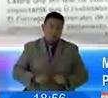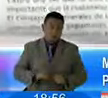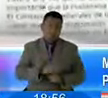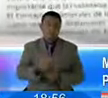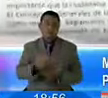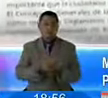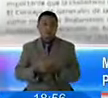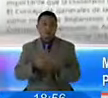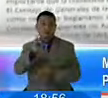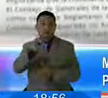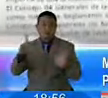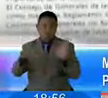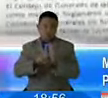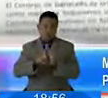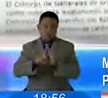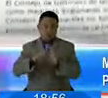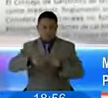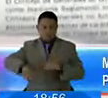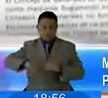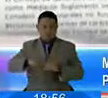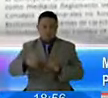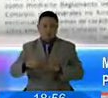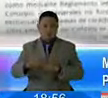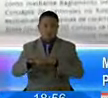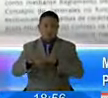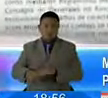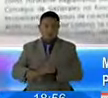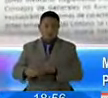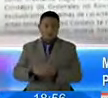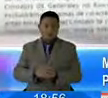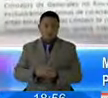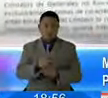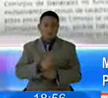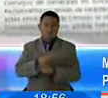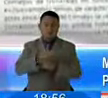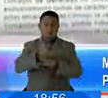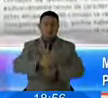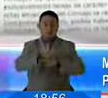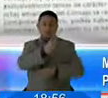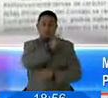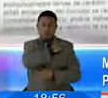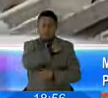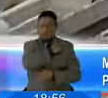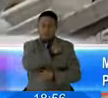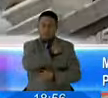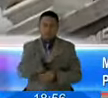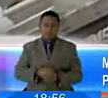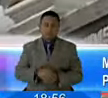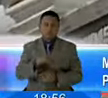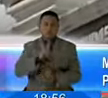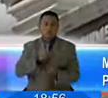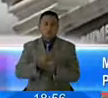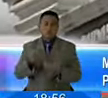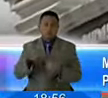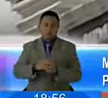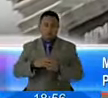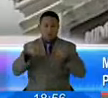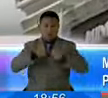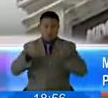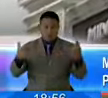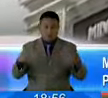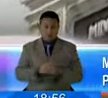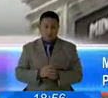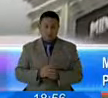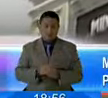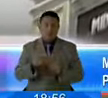reunión irregular y en ese sentido carece de la calificación del Consejo de Generales. Por esta razón no se ha podido evidenciar la convocatoria ni